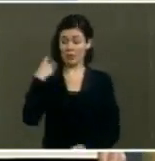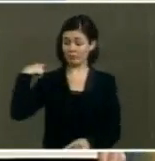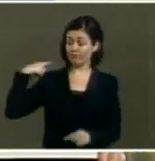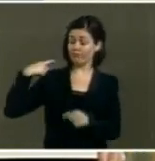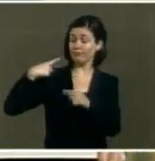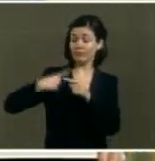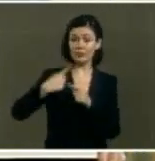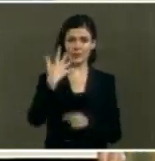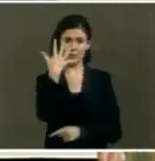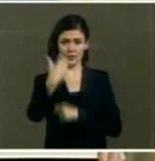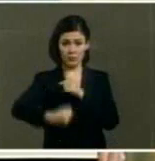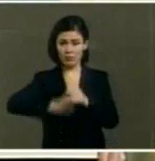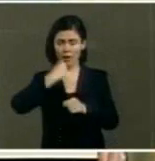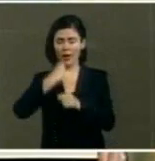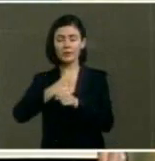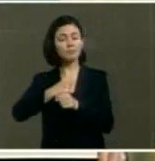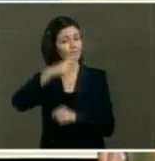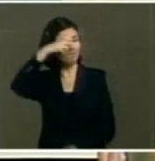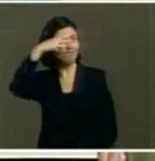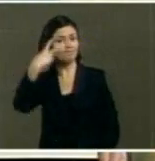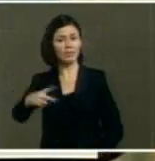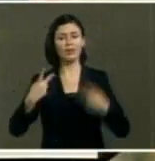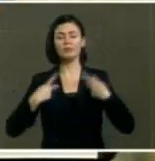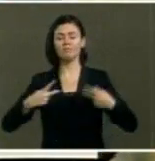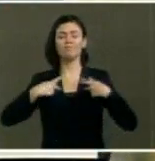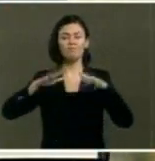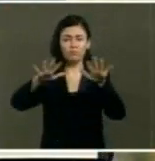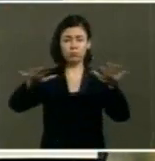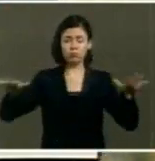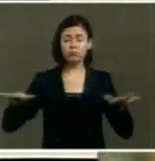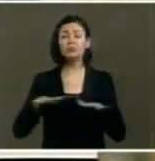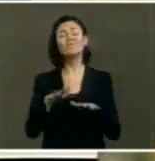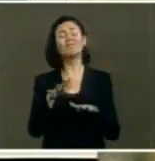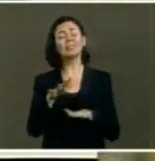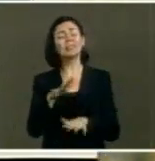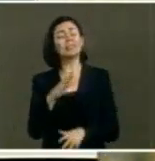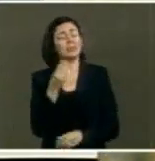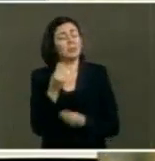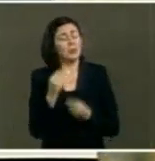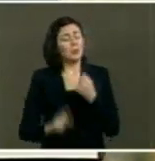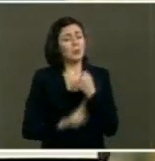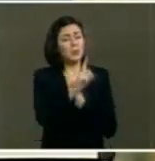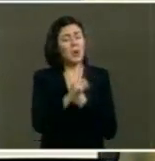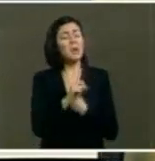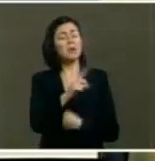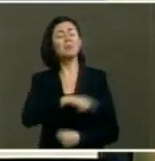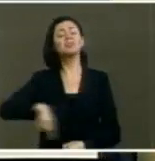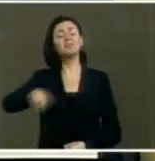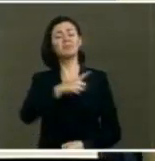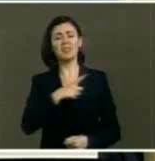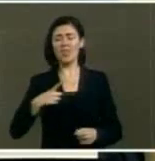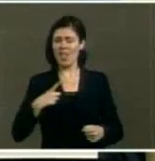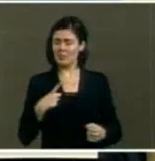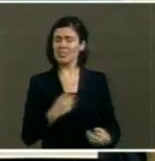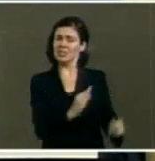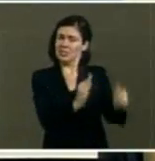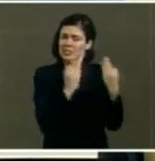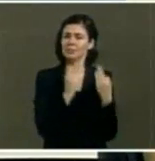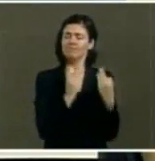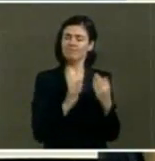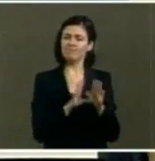años, los mexicanos hemos tenido que sortear grandes obstáculos. A mitad del sexenio